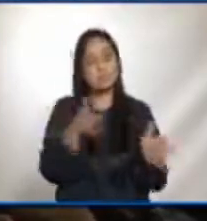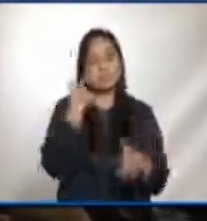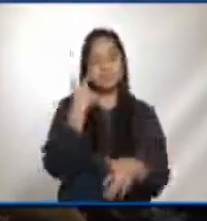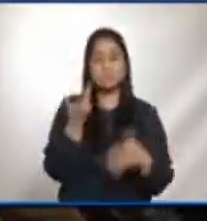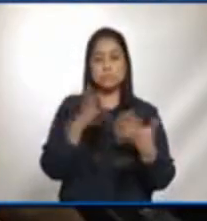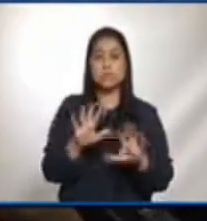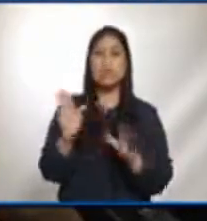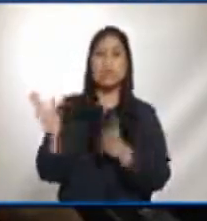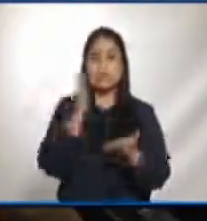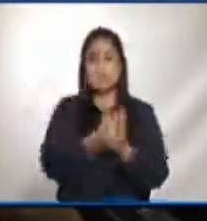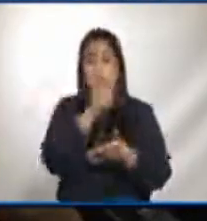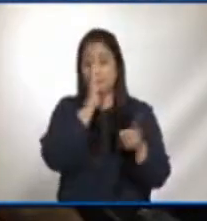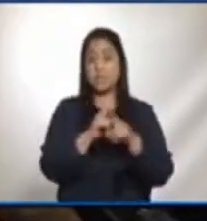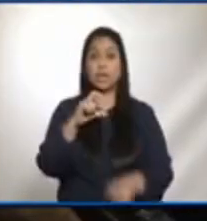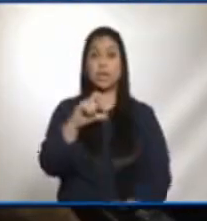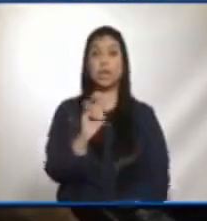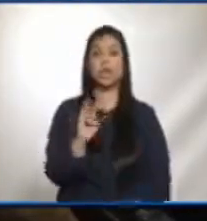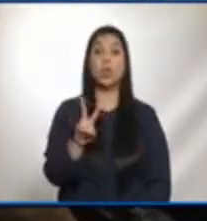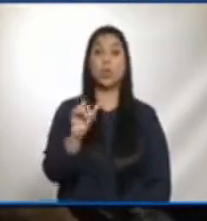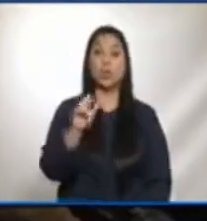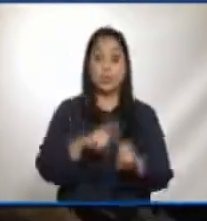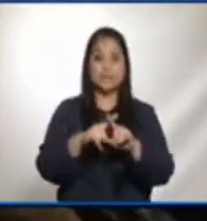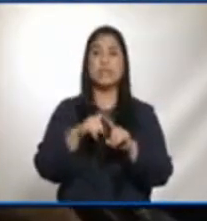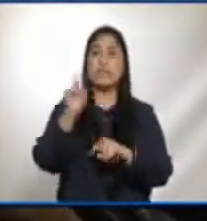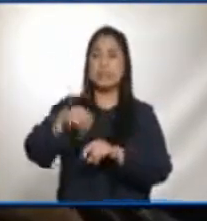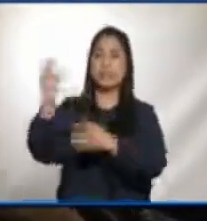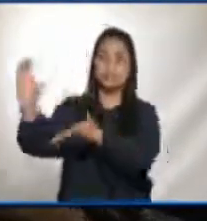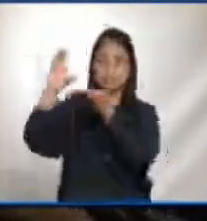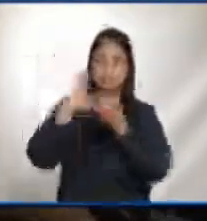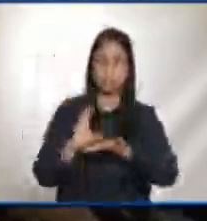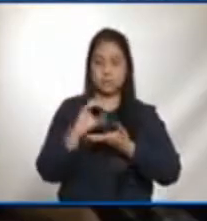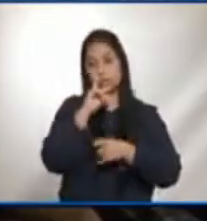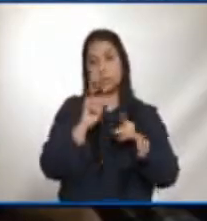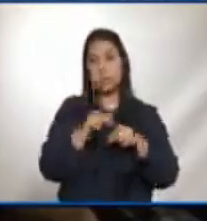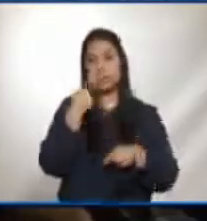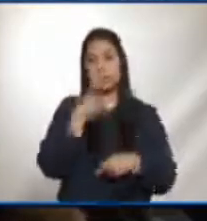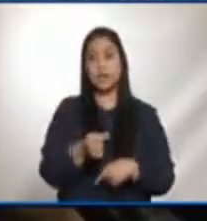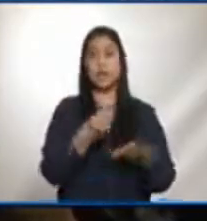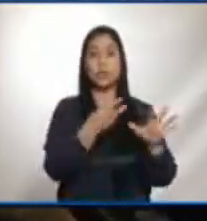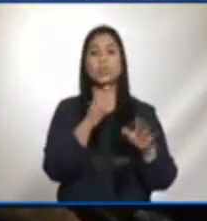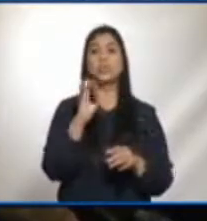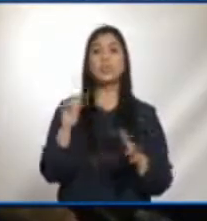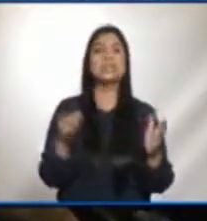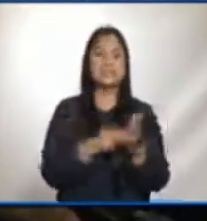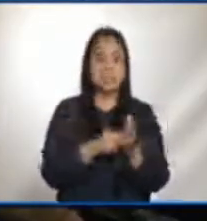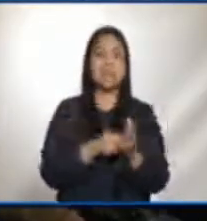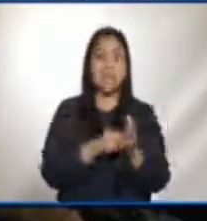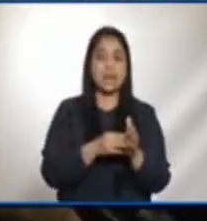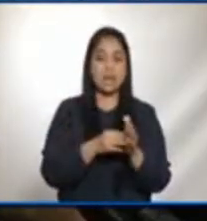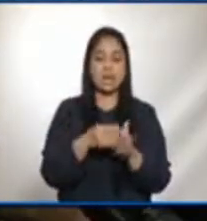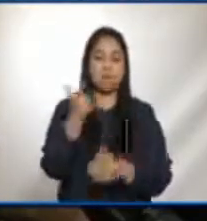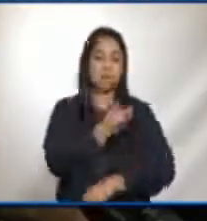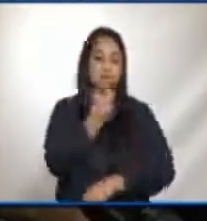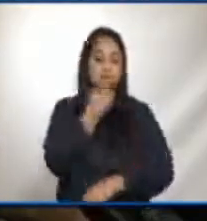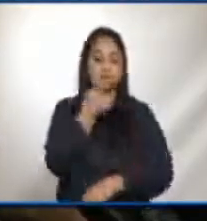Y el mecanismo COVAX, que debería de mandarnos las 800 mil dosis, 400 mil vacunas que